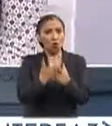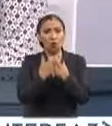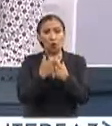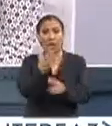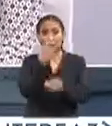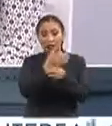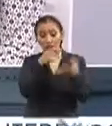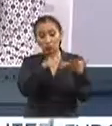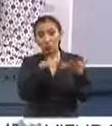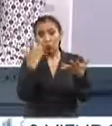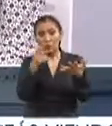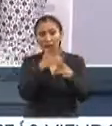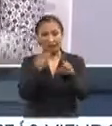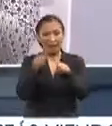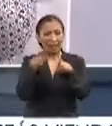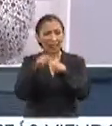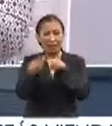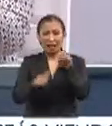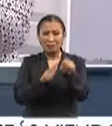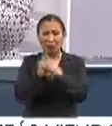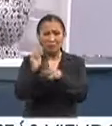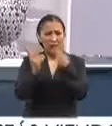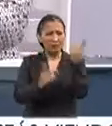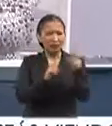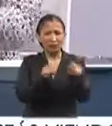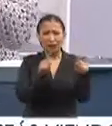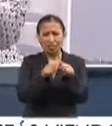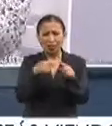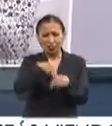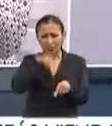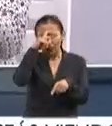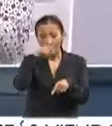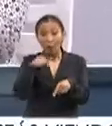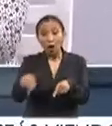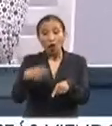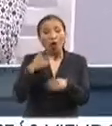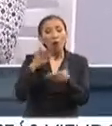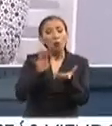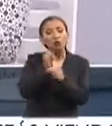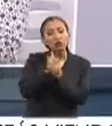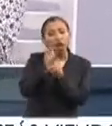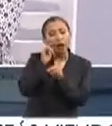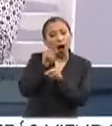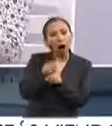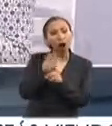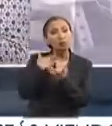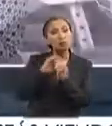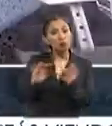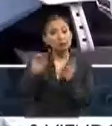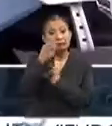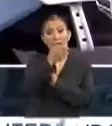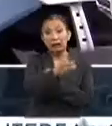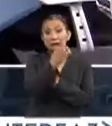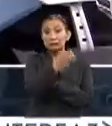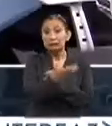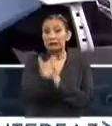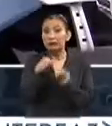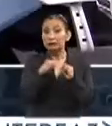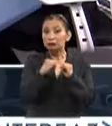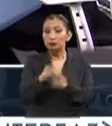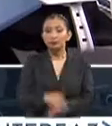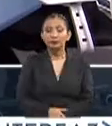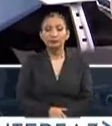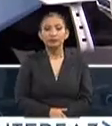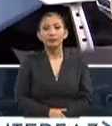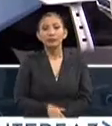el quinto, pero ¿cómo a lo largo de esta investigación te fuiste dando cuenta de la relevancia de tener este tipo de